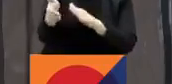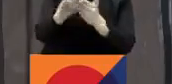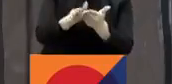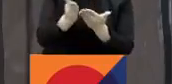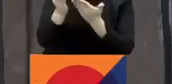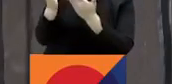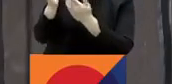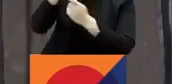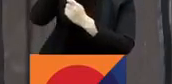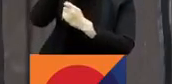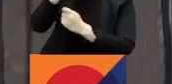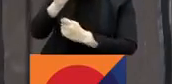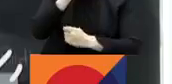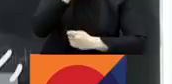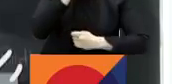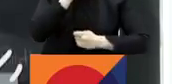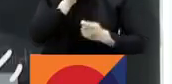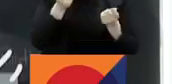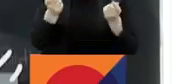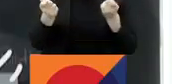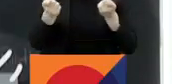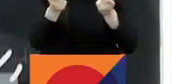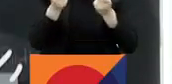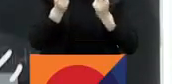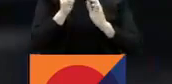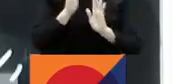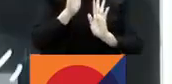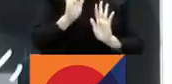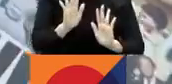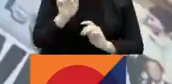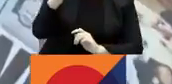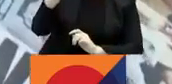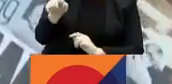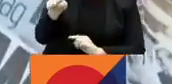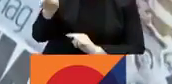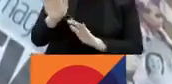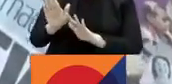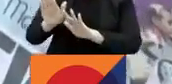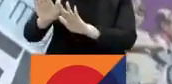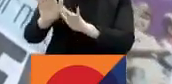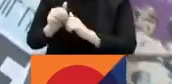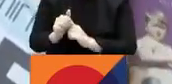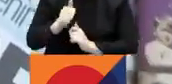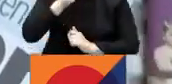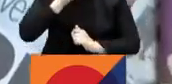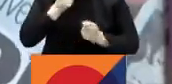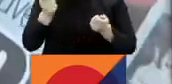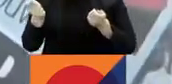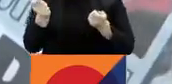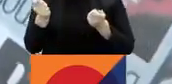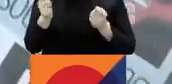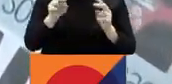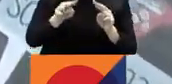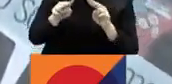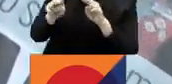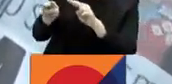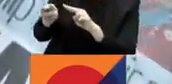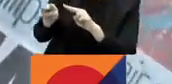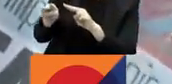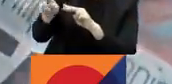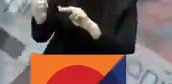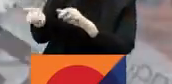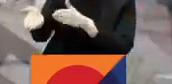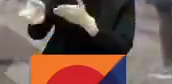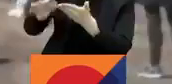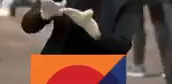Sobriedad, mesura y serenidad, las características en vida de Felipe, fueron también el sello hasta de su último momento con su